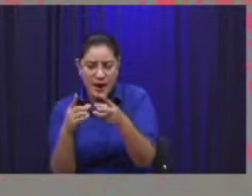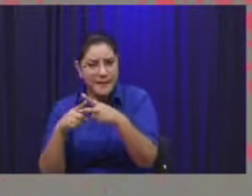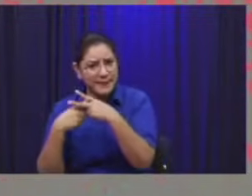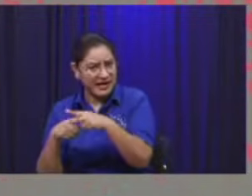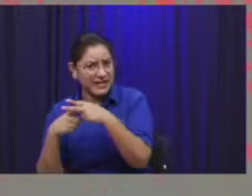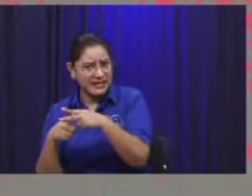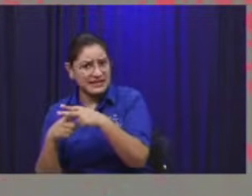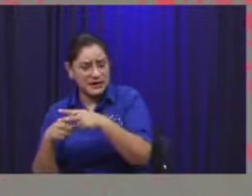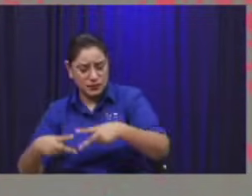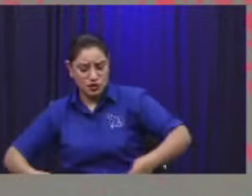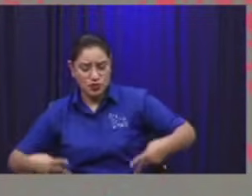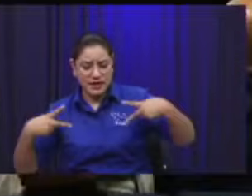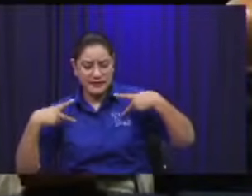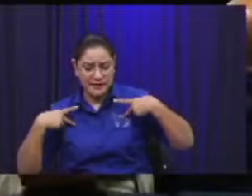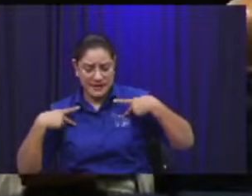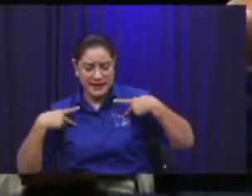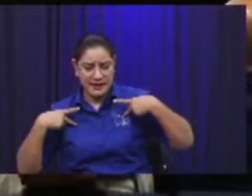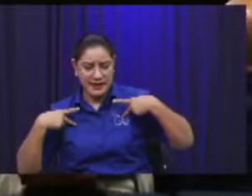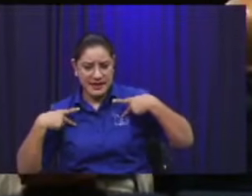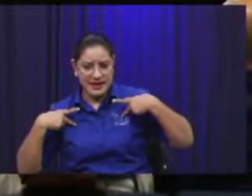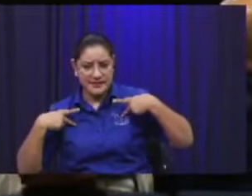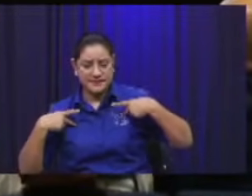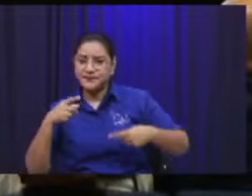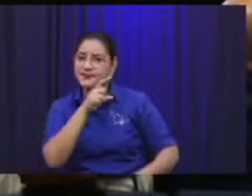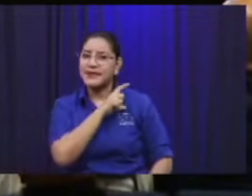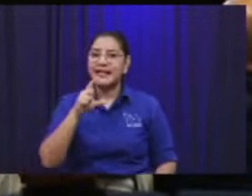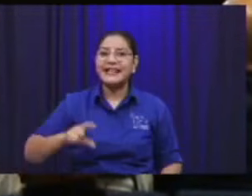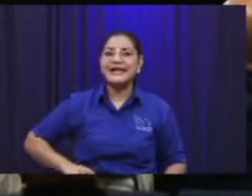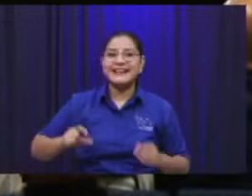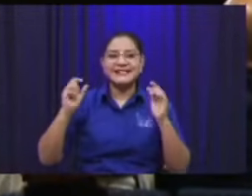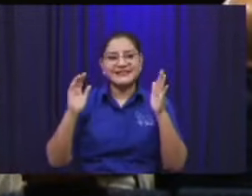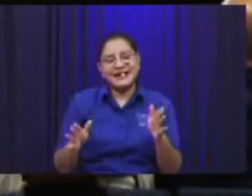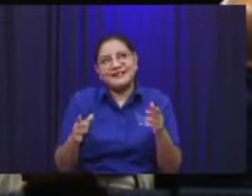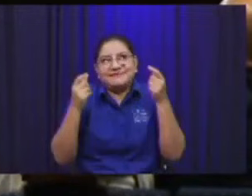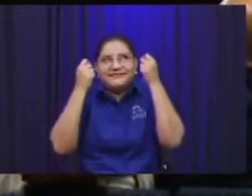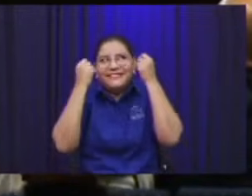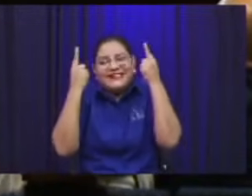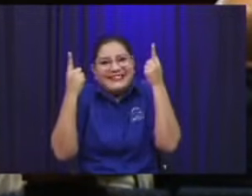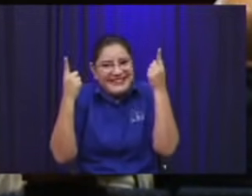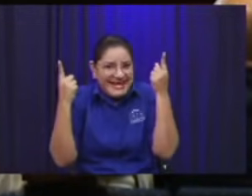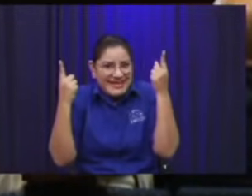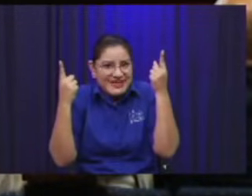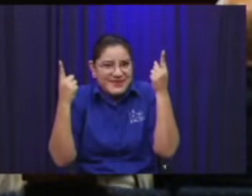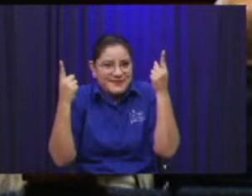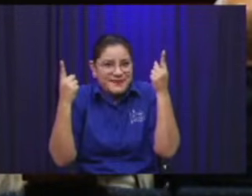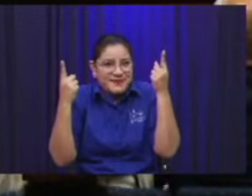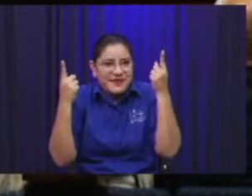entendible si o no por qué